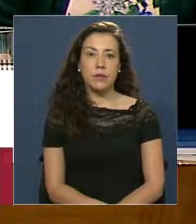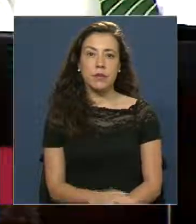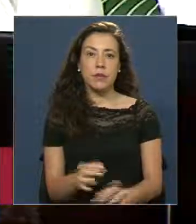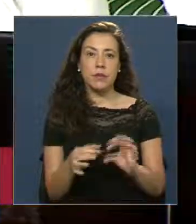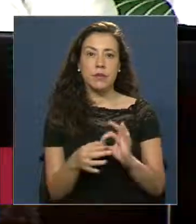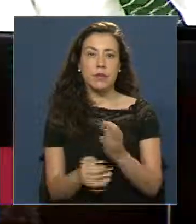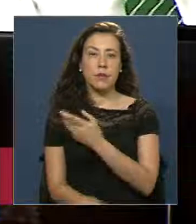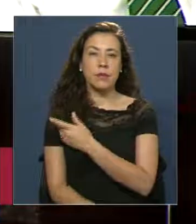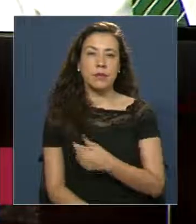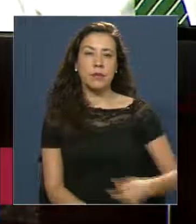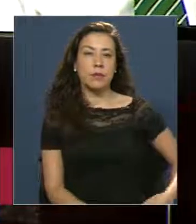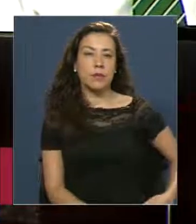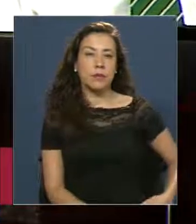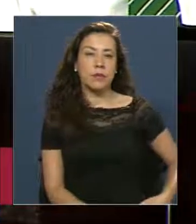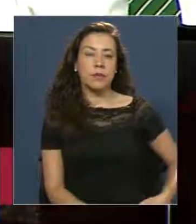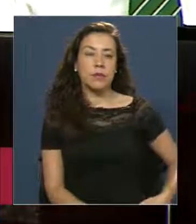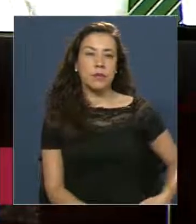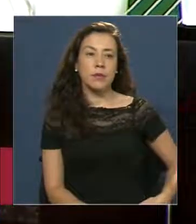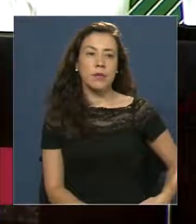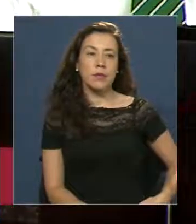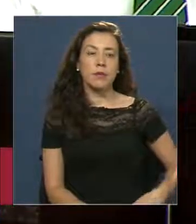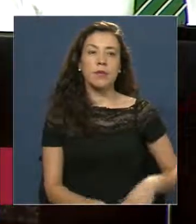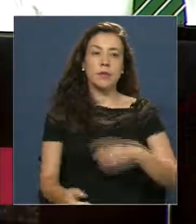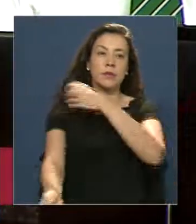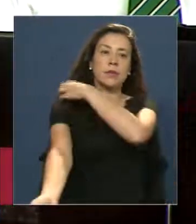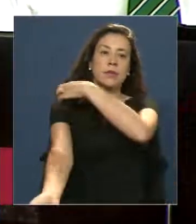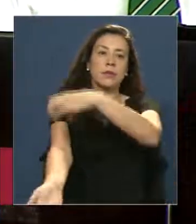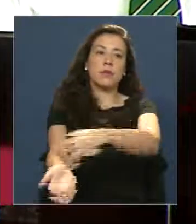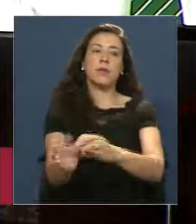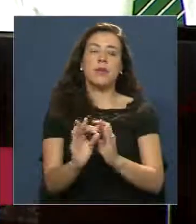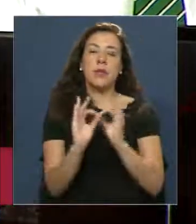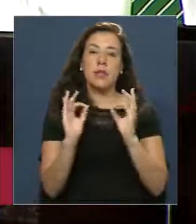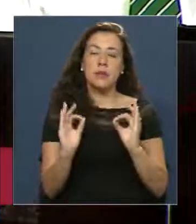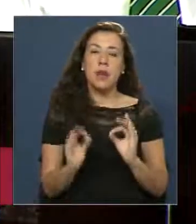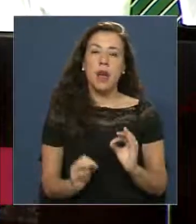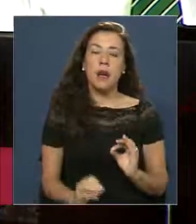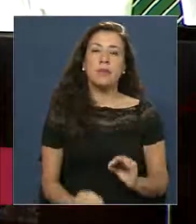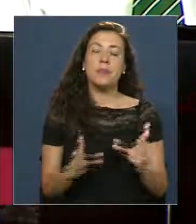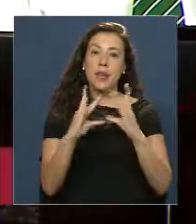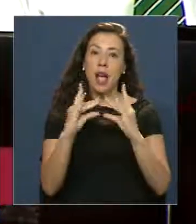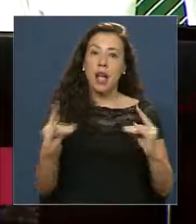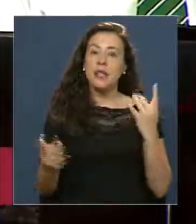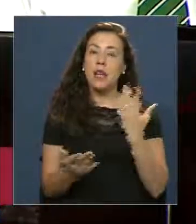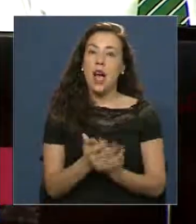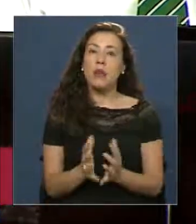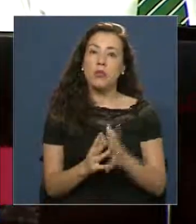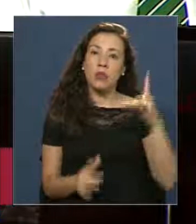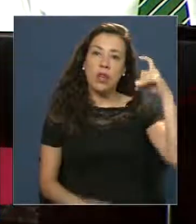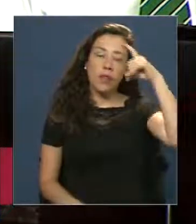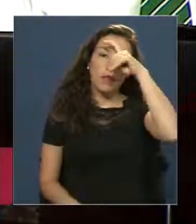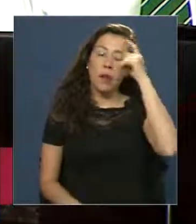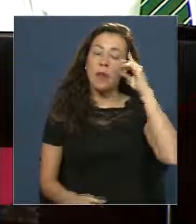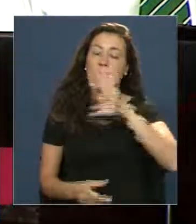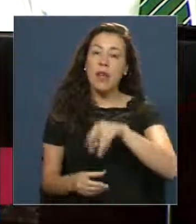Muchísimas gracias, presidente. Las zonas extremas y muy particularmente la región de Aysén enfrentan grandes dificultades para formar parte del desarrollo